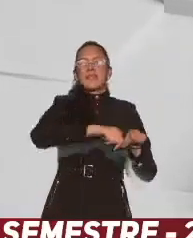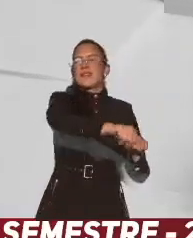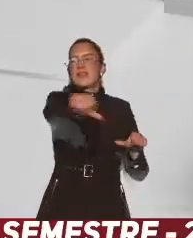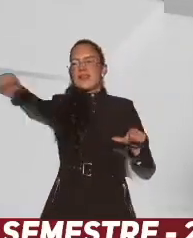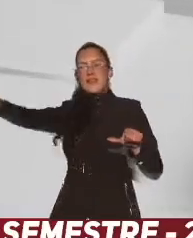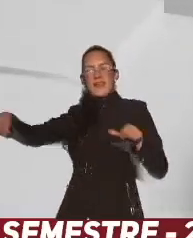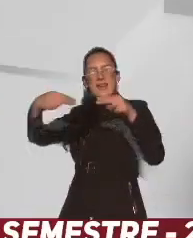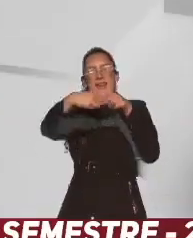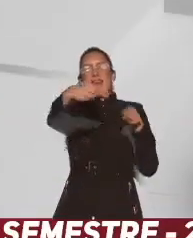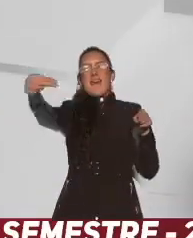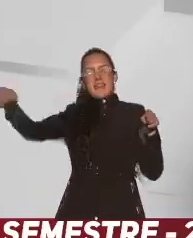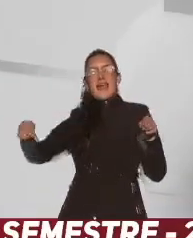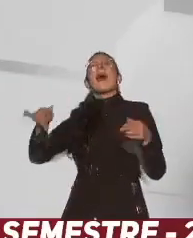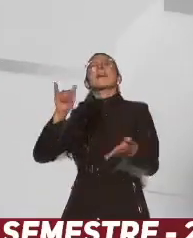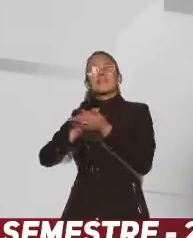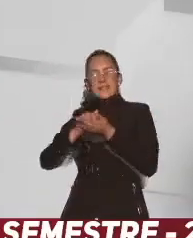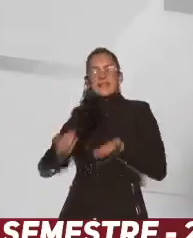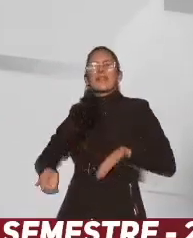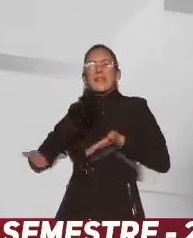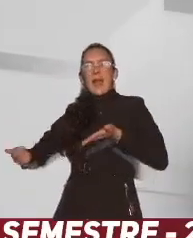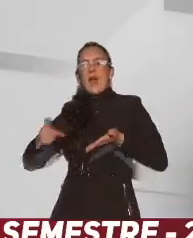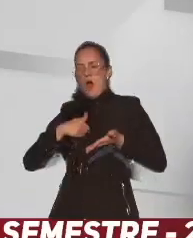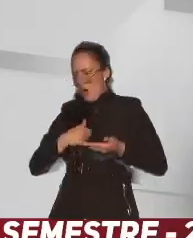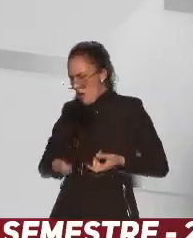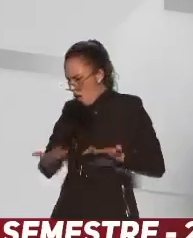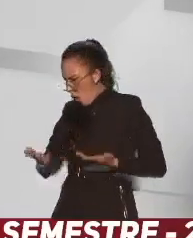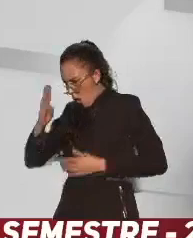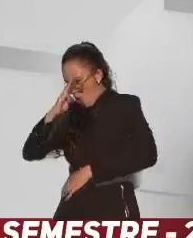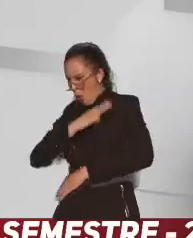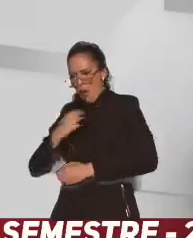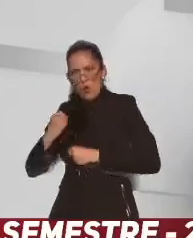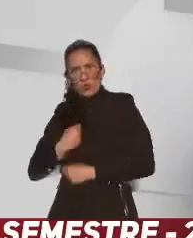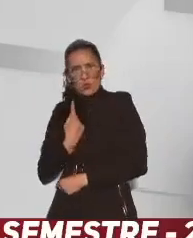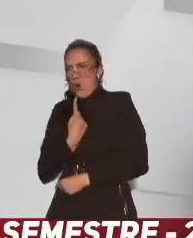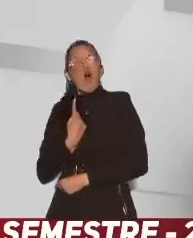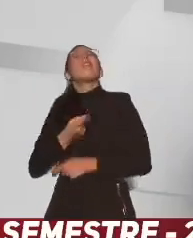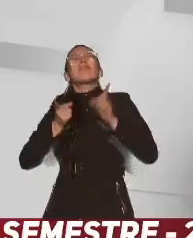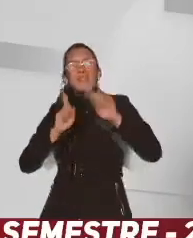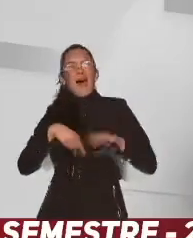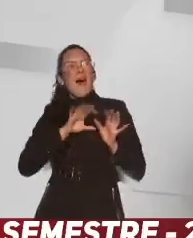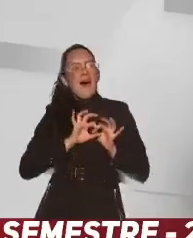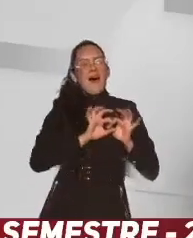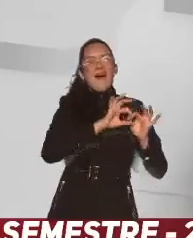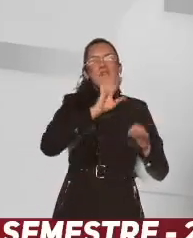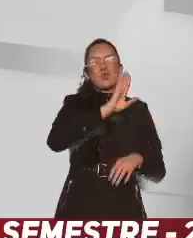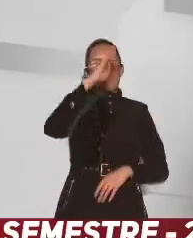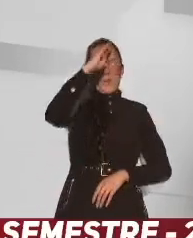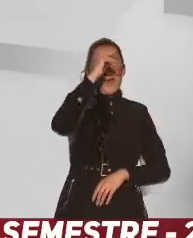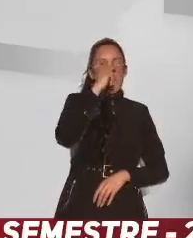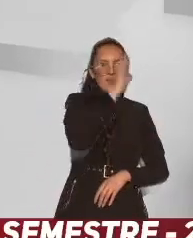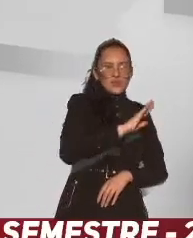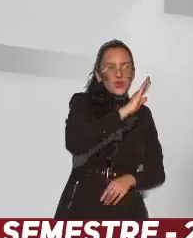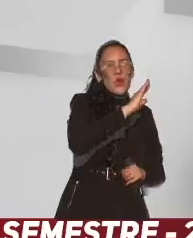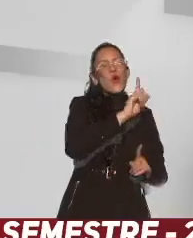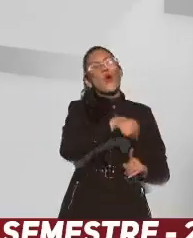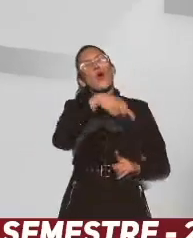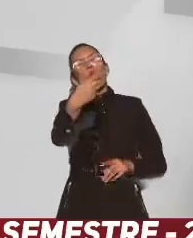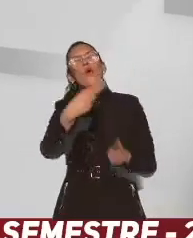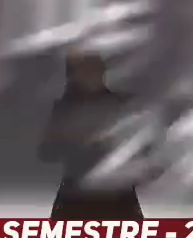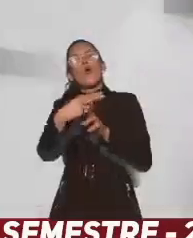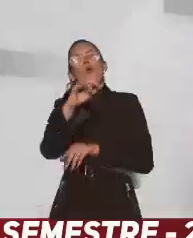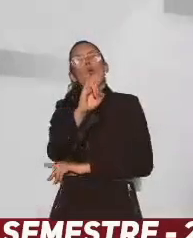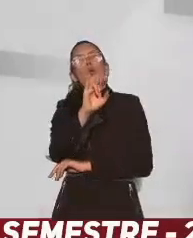con la Policía Nacional y con participación directa de la Unidad de Restitución de Tierras, URT, beneficiando